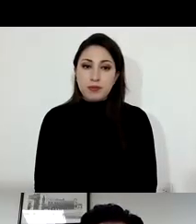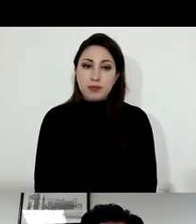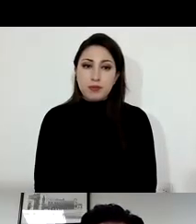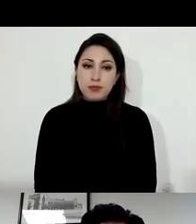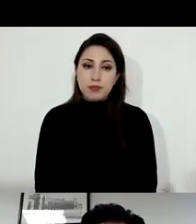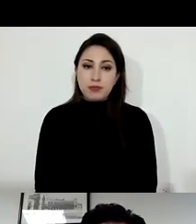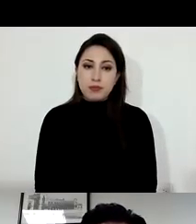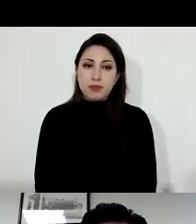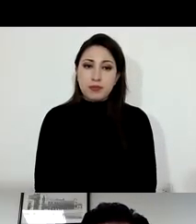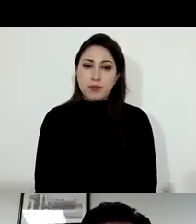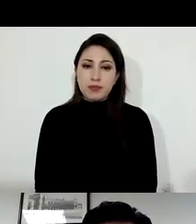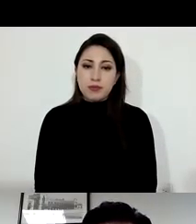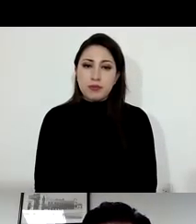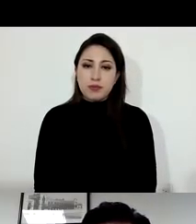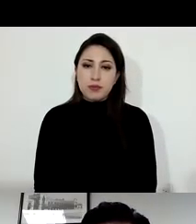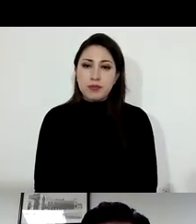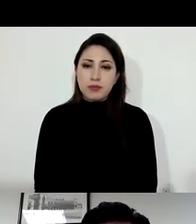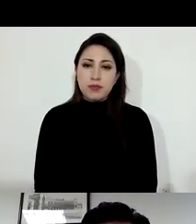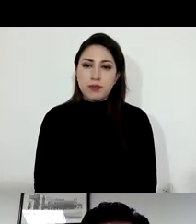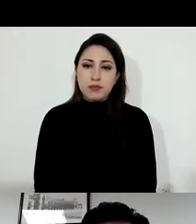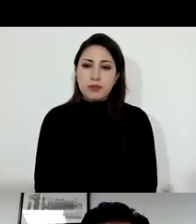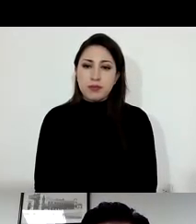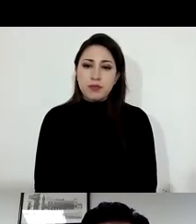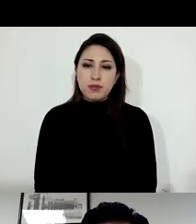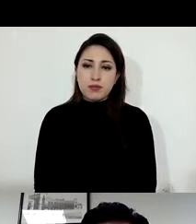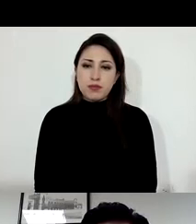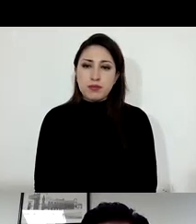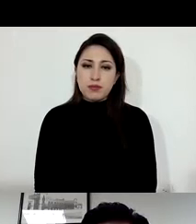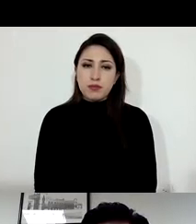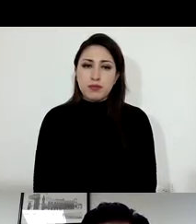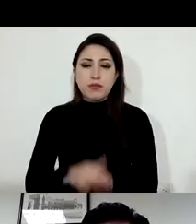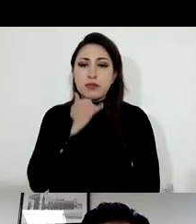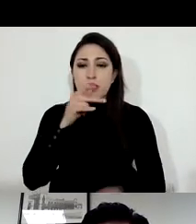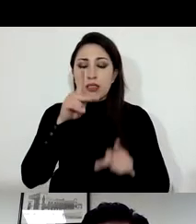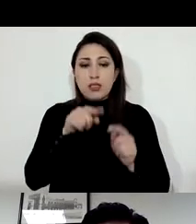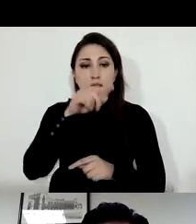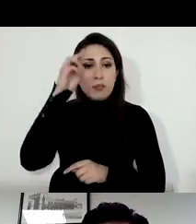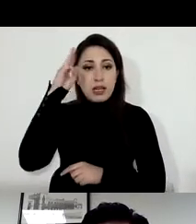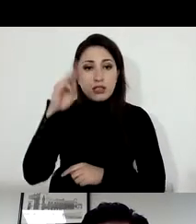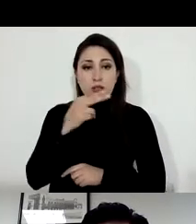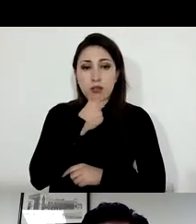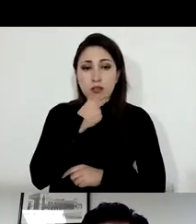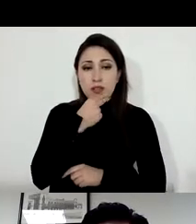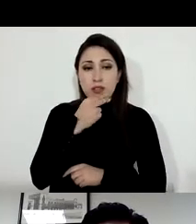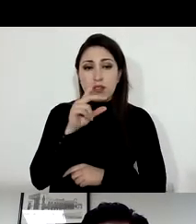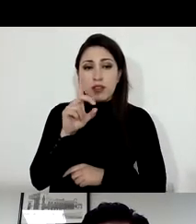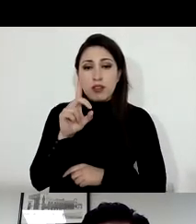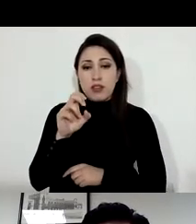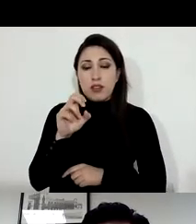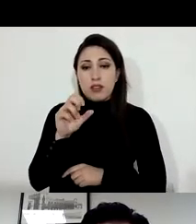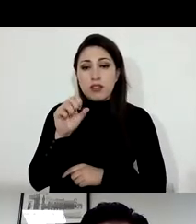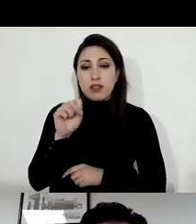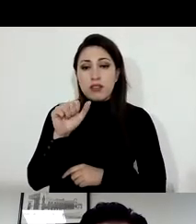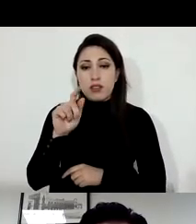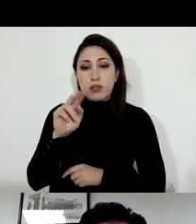Perdón la interrupción. Nuevamente el maestro Saturno, creo que no ya tiene acceso, perdón. Muchas